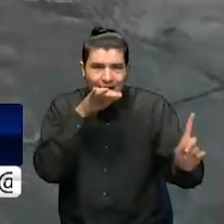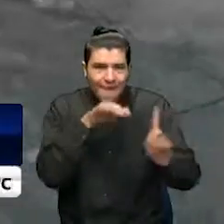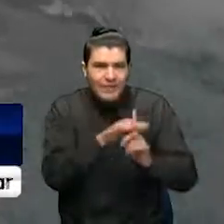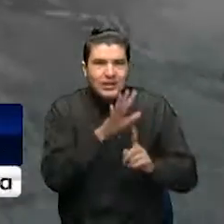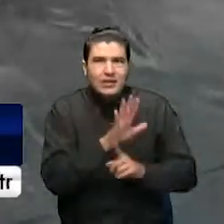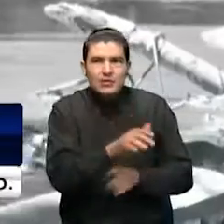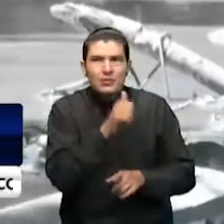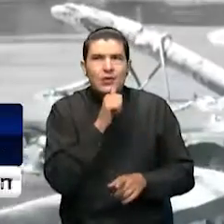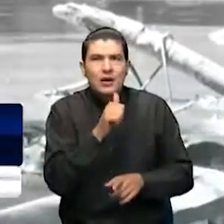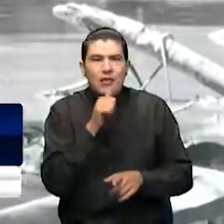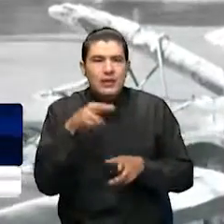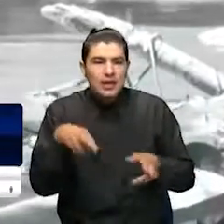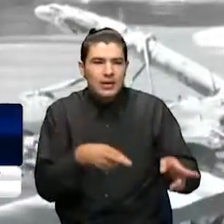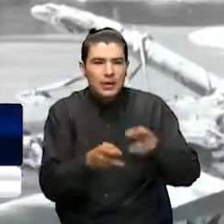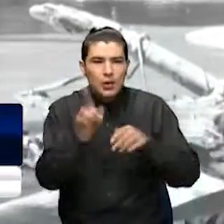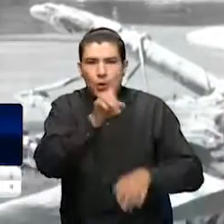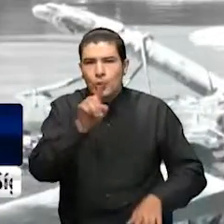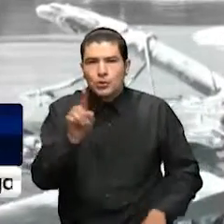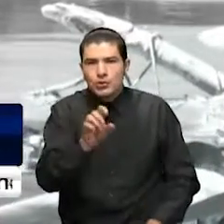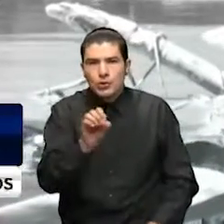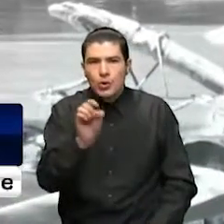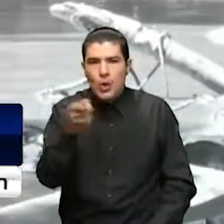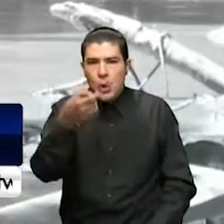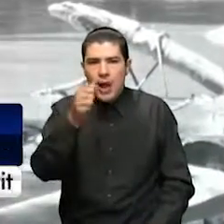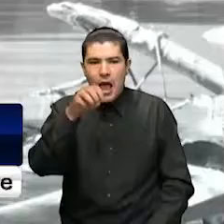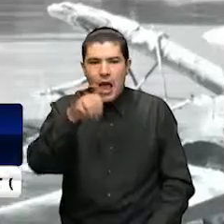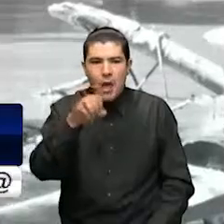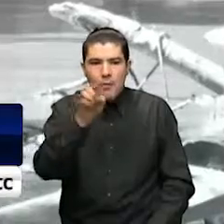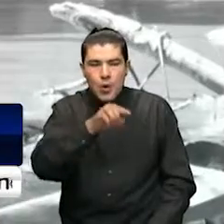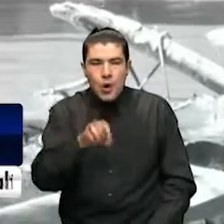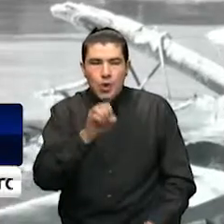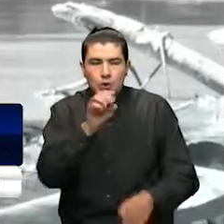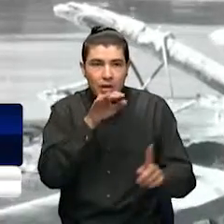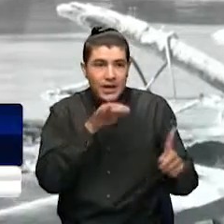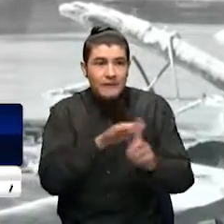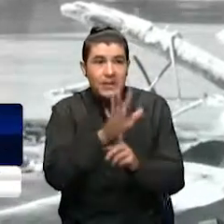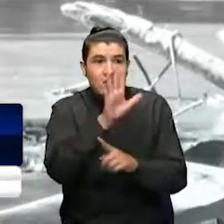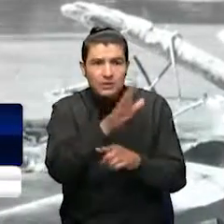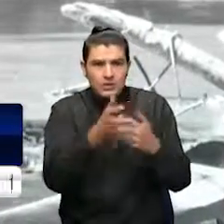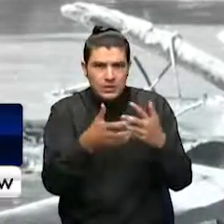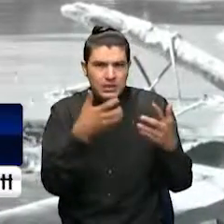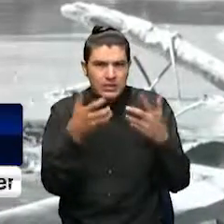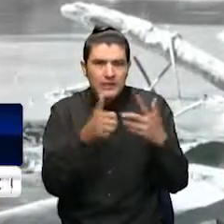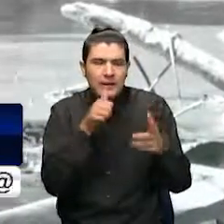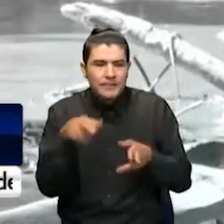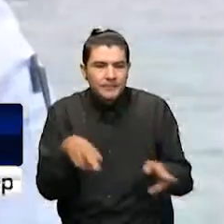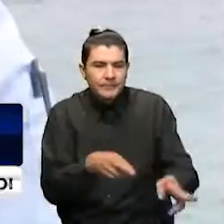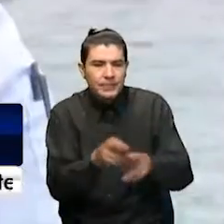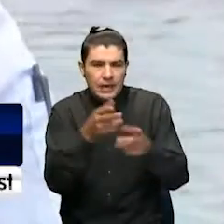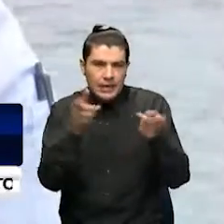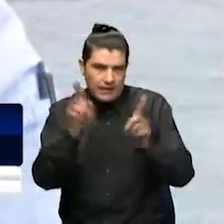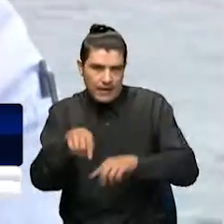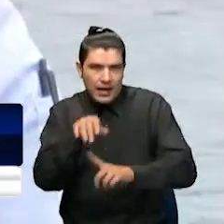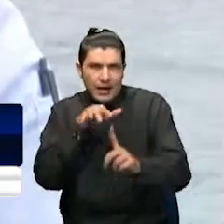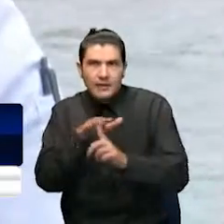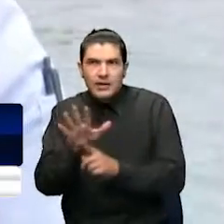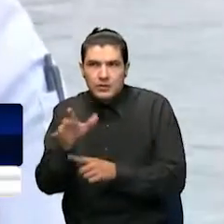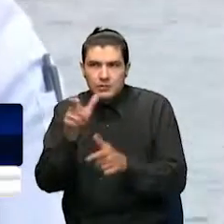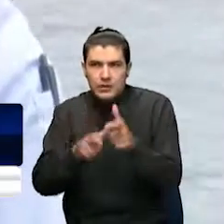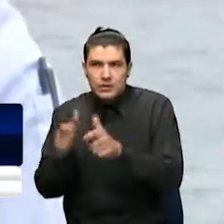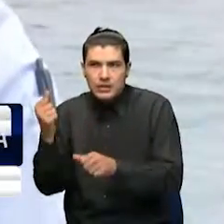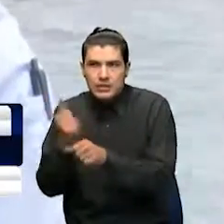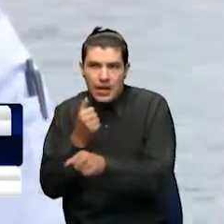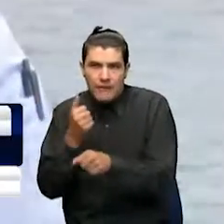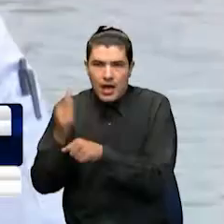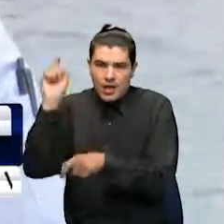aguas del río Sogamoso, afectando gran parte del ecosistema acuático y con ello a los pescadores de la zona. Pues gracias a Dios